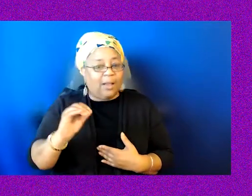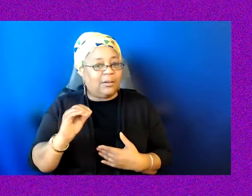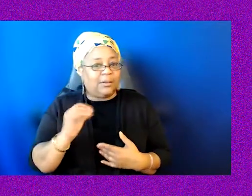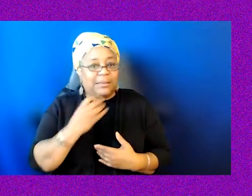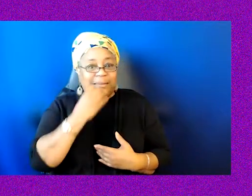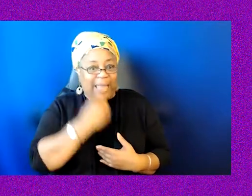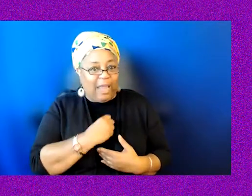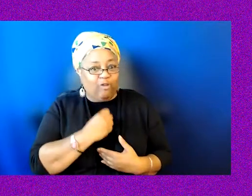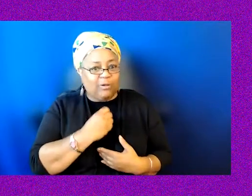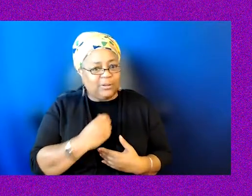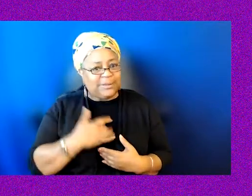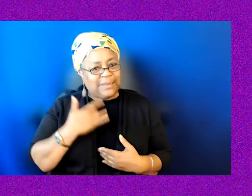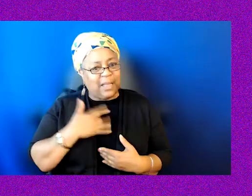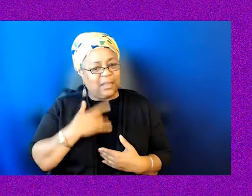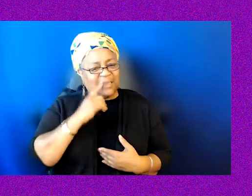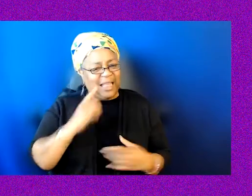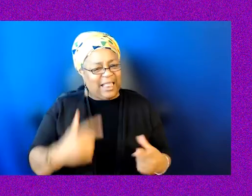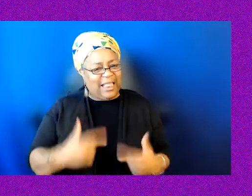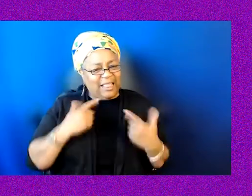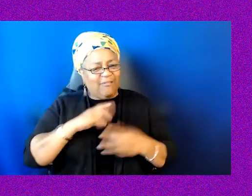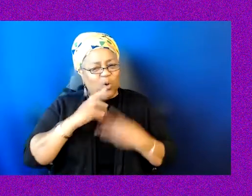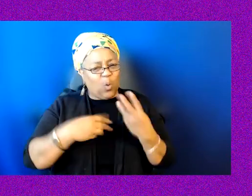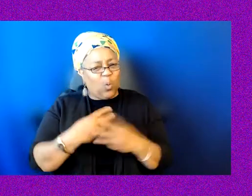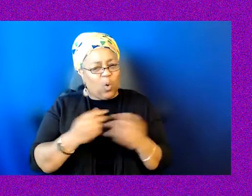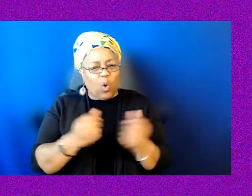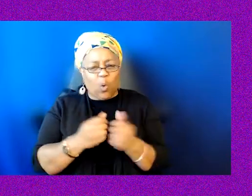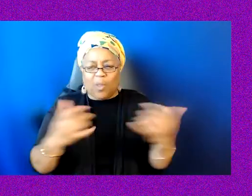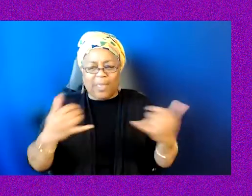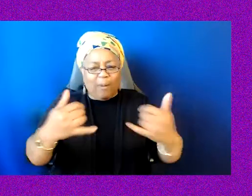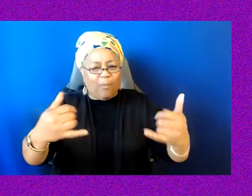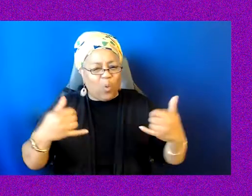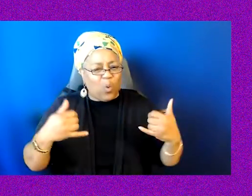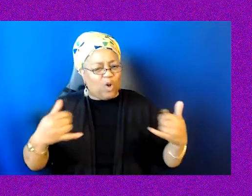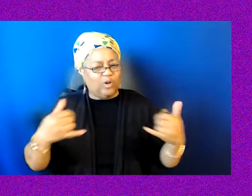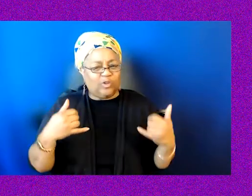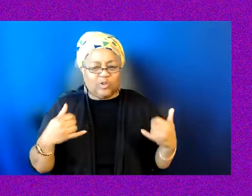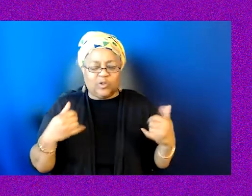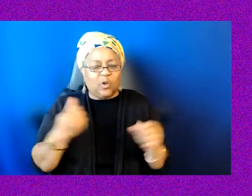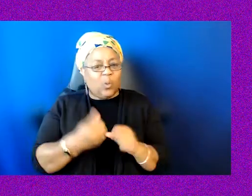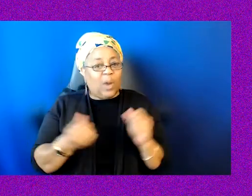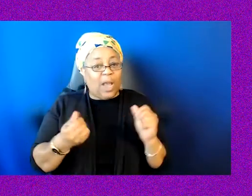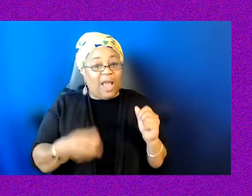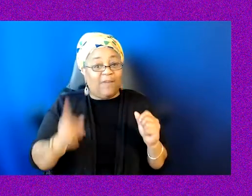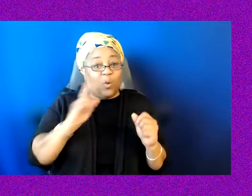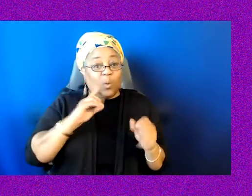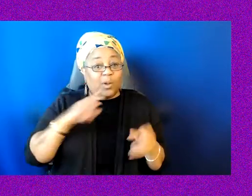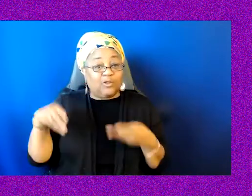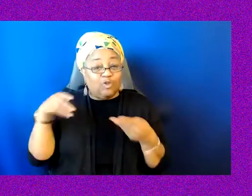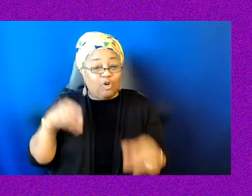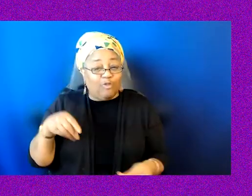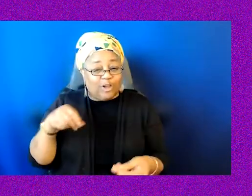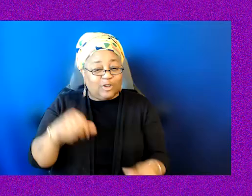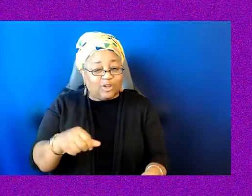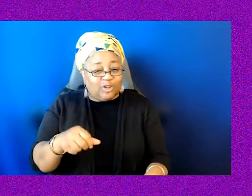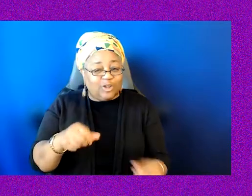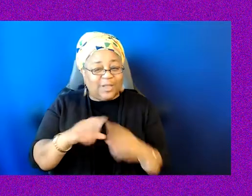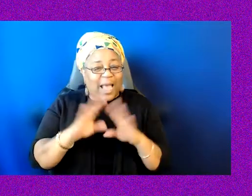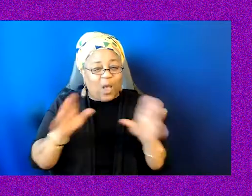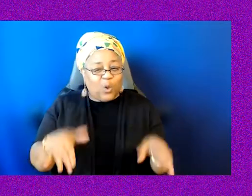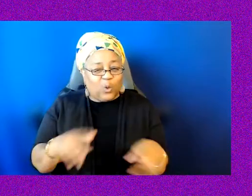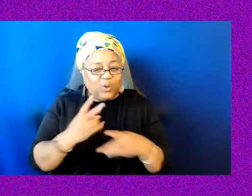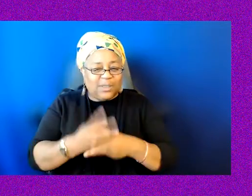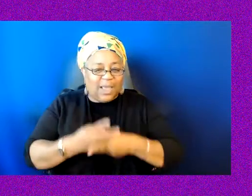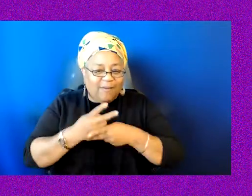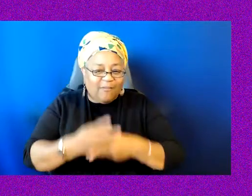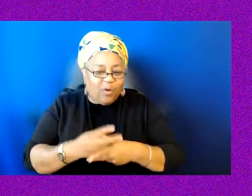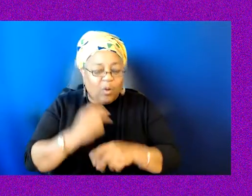divino, sagrado y en un sentido no condicional, más allá de las fronteras en este y oeste, donde todo el mundo está nutrido con casa